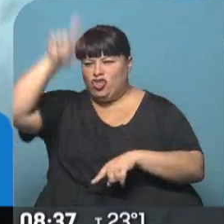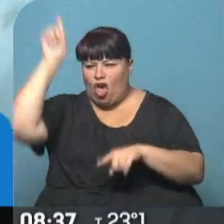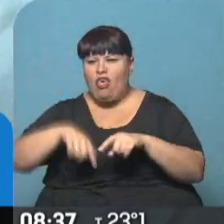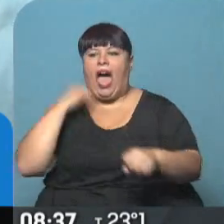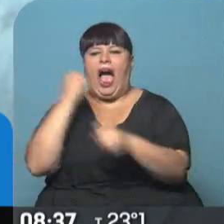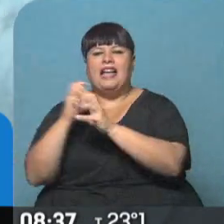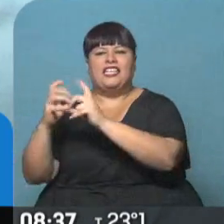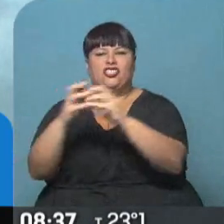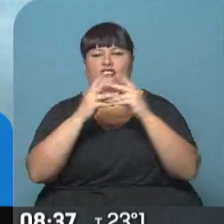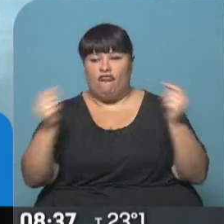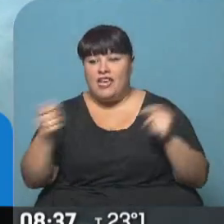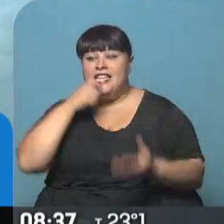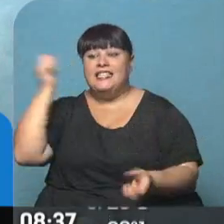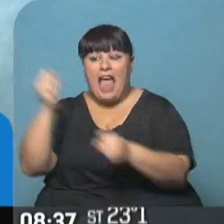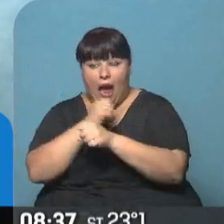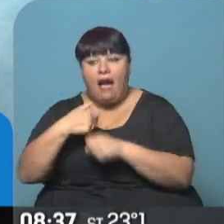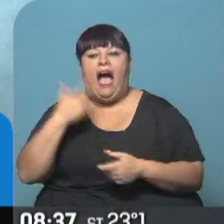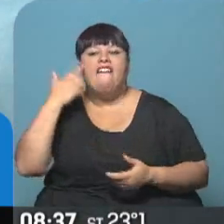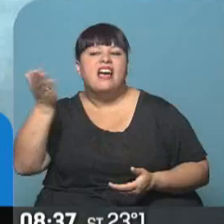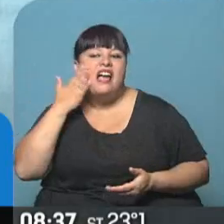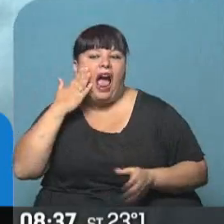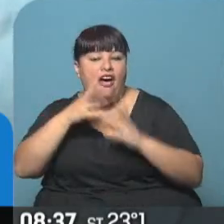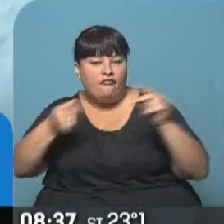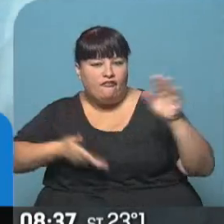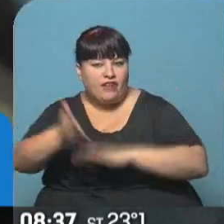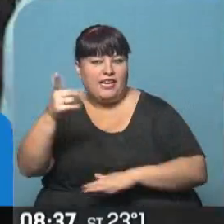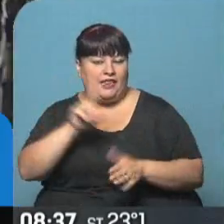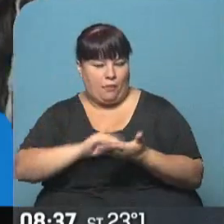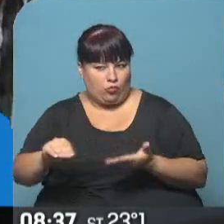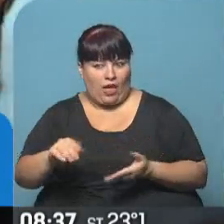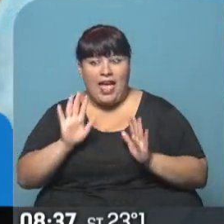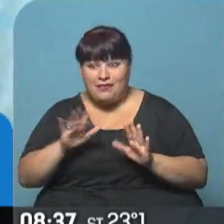que terminen de discutir, porque si la sancionan queremos verle la cara cuando salgan los legisladores.